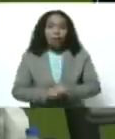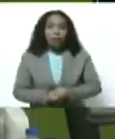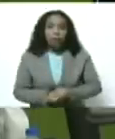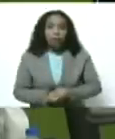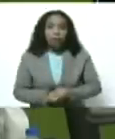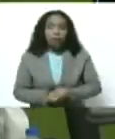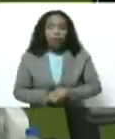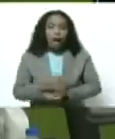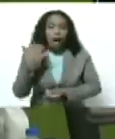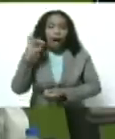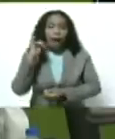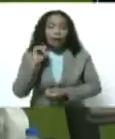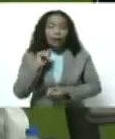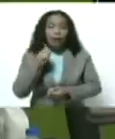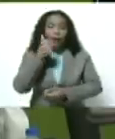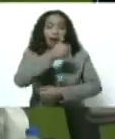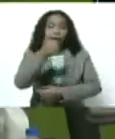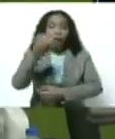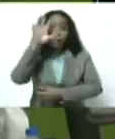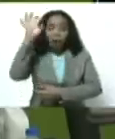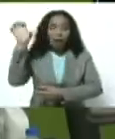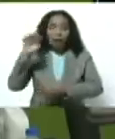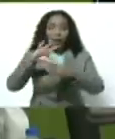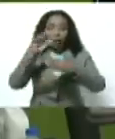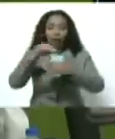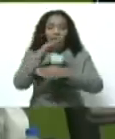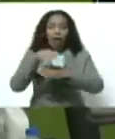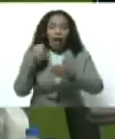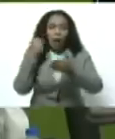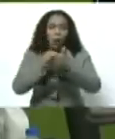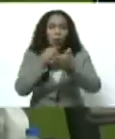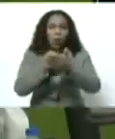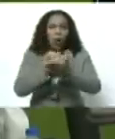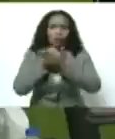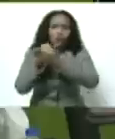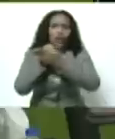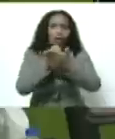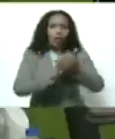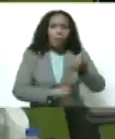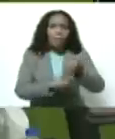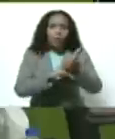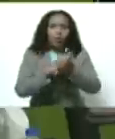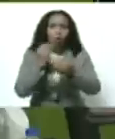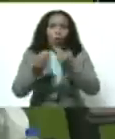ha estado en cada país caribeño ayudando a luchar contra la COVID-19.